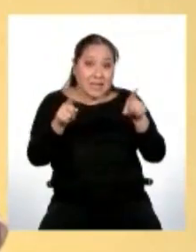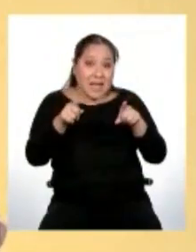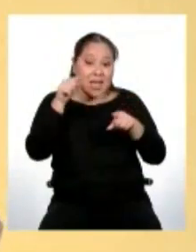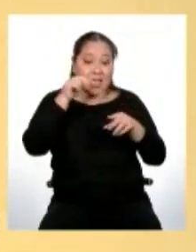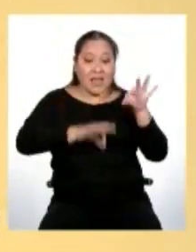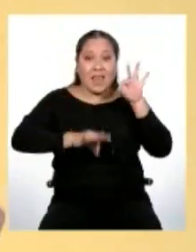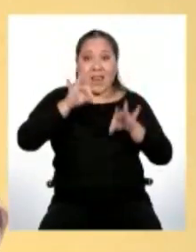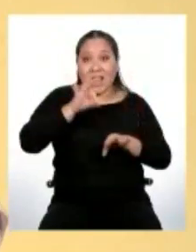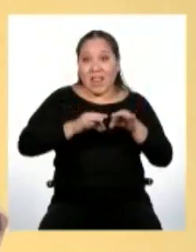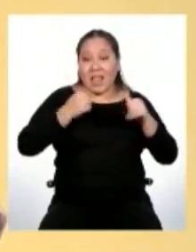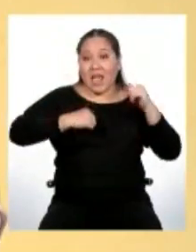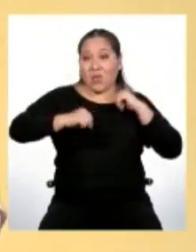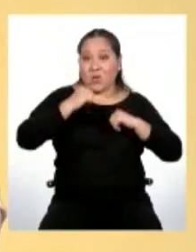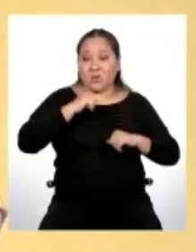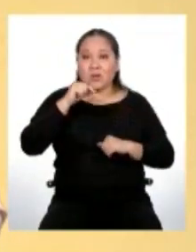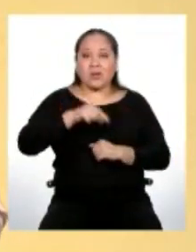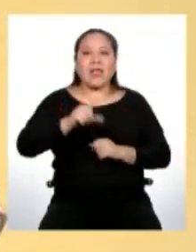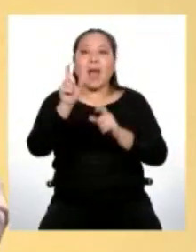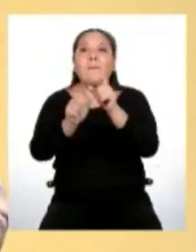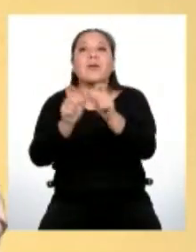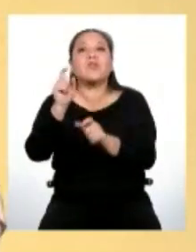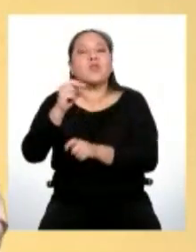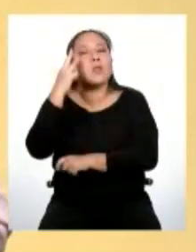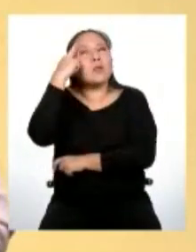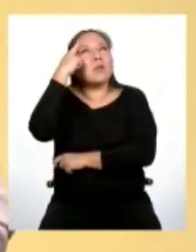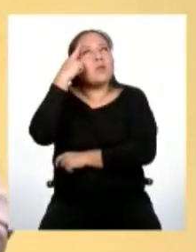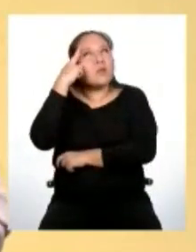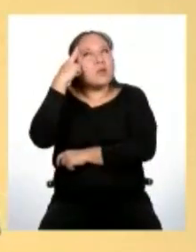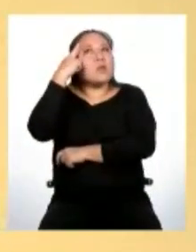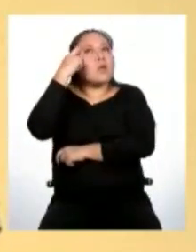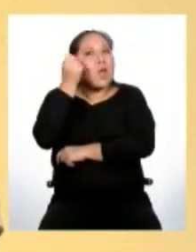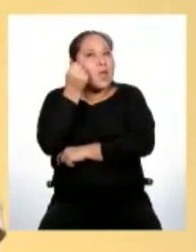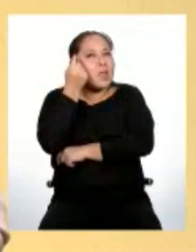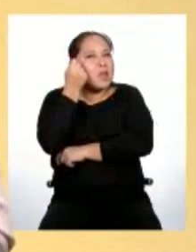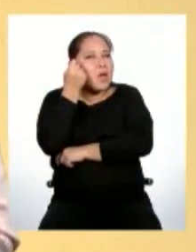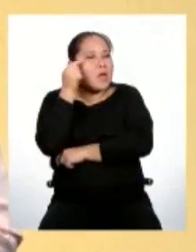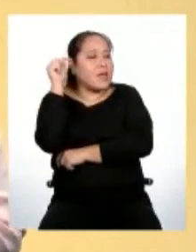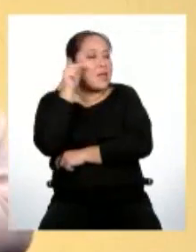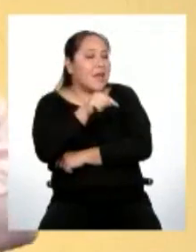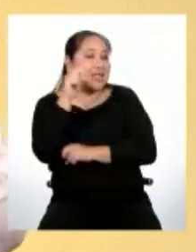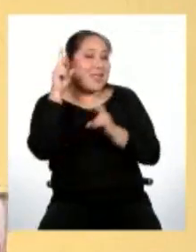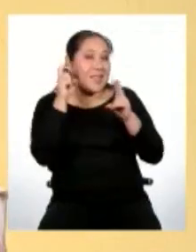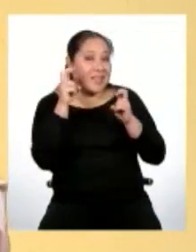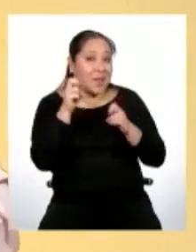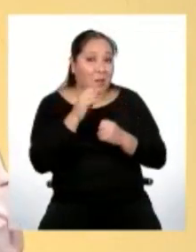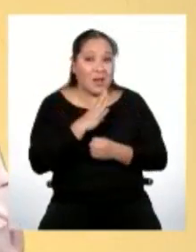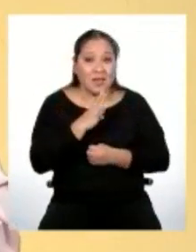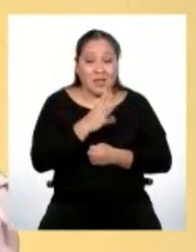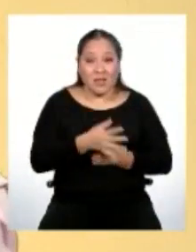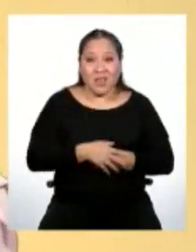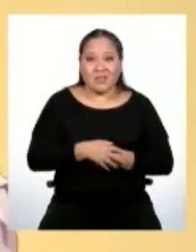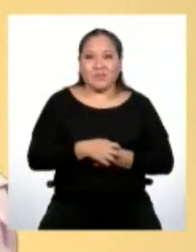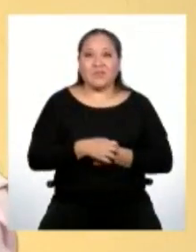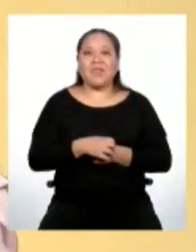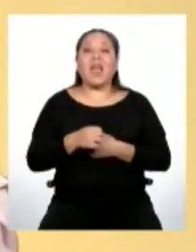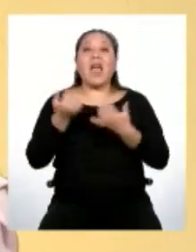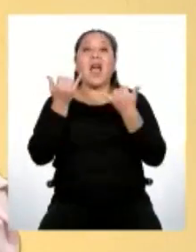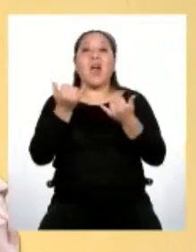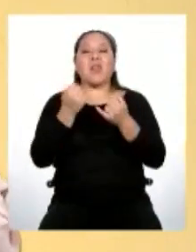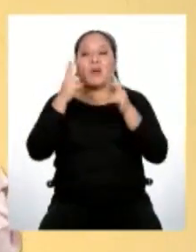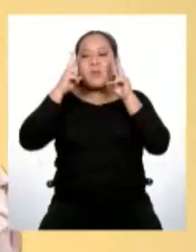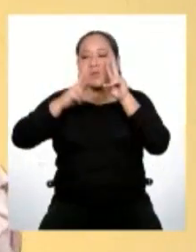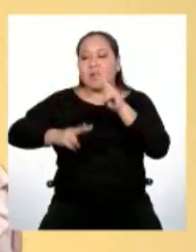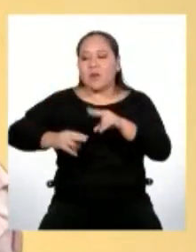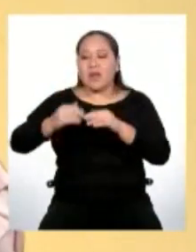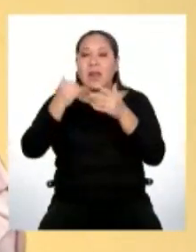dramatización, que el público reflexione o tome conciencia sobre el tema del que se habla. Pasemos a revisar la estructura